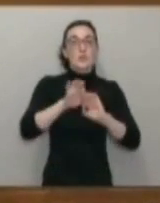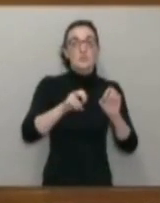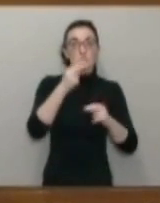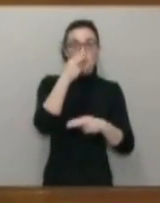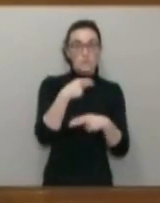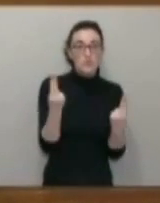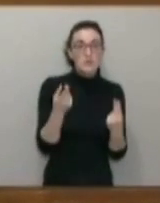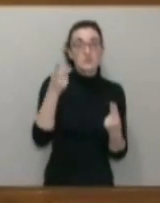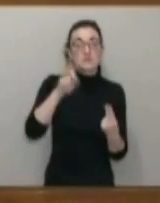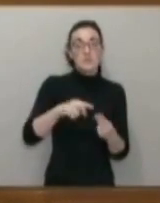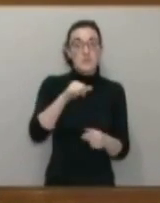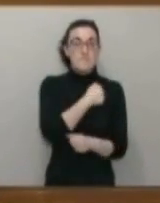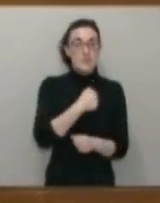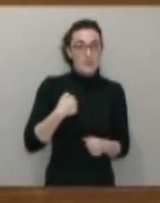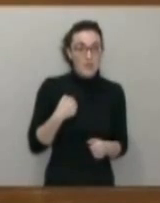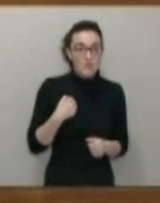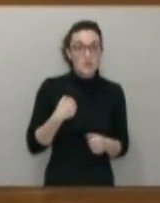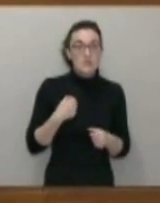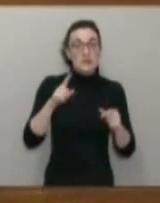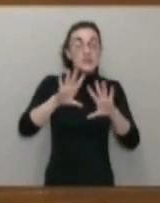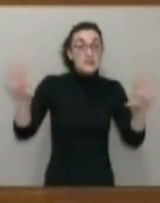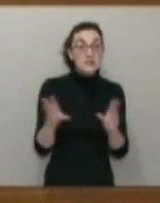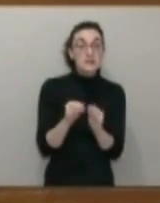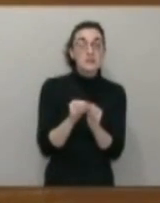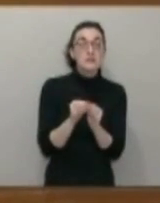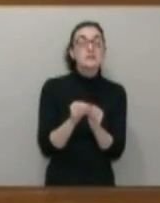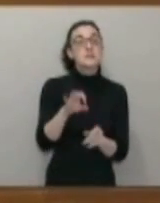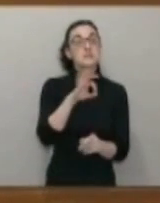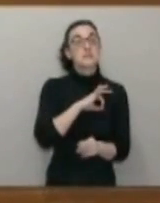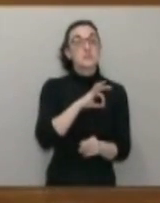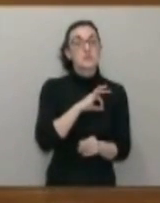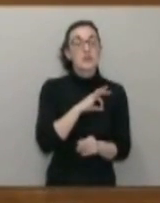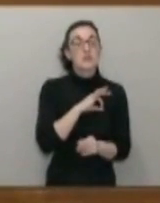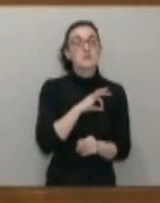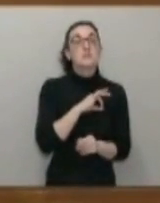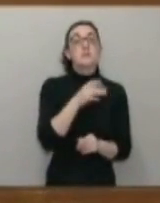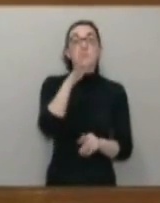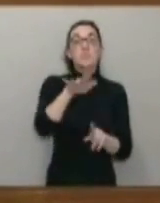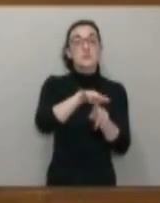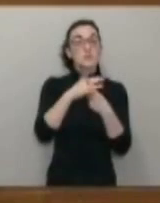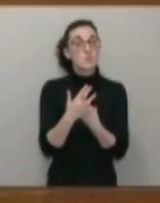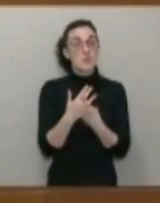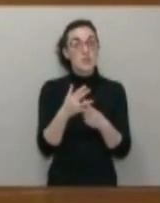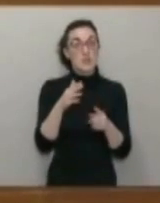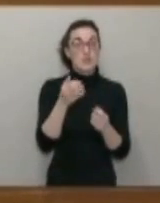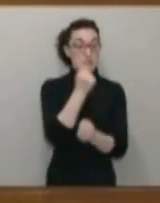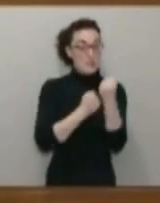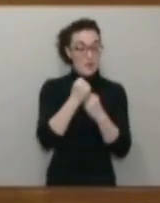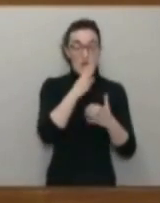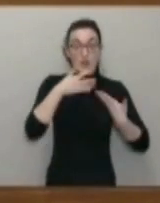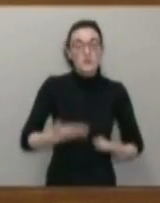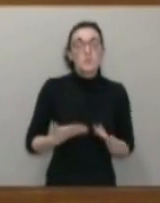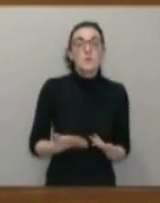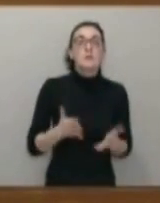públicos como privados. Y, en definitiva, señorías, dadas las circunstancias económicas actuales,